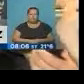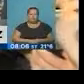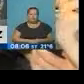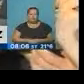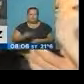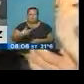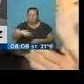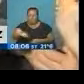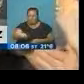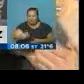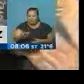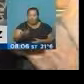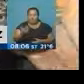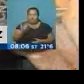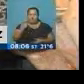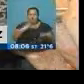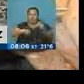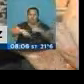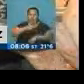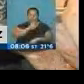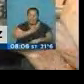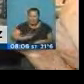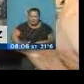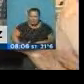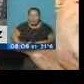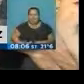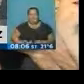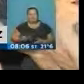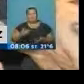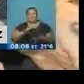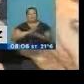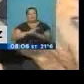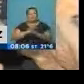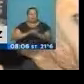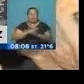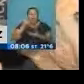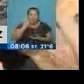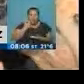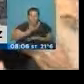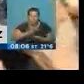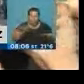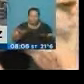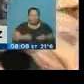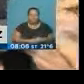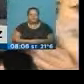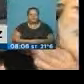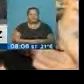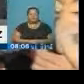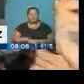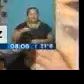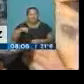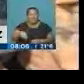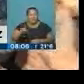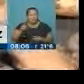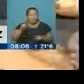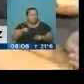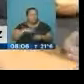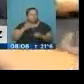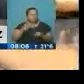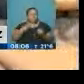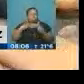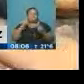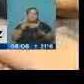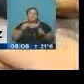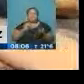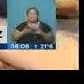a tan pocos días de un traspaso? ¿Es un blanqueo de la situación económica? Esto es algo tradicional. Bueno, puede